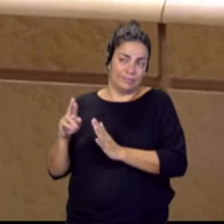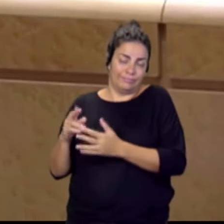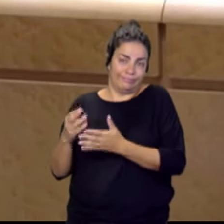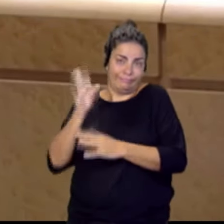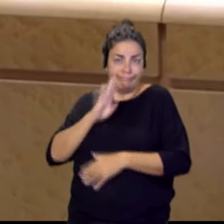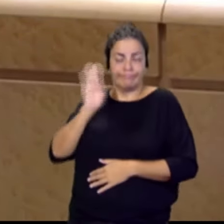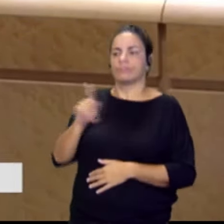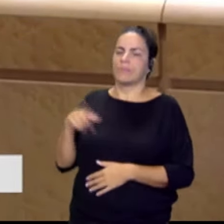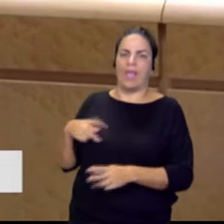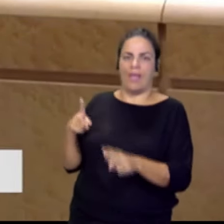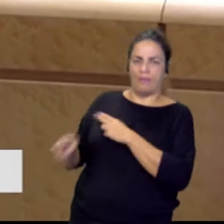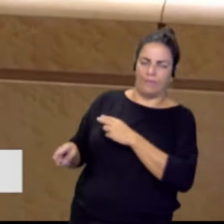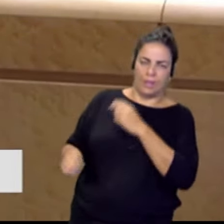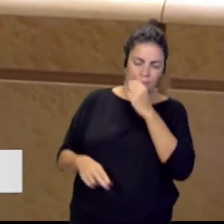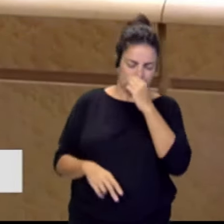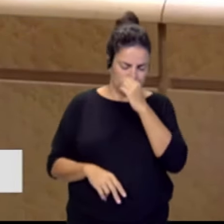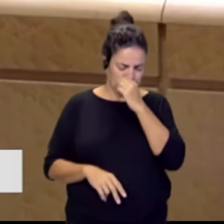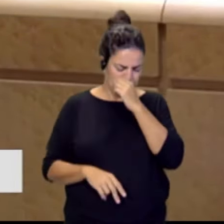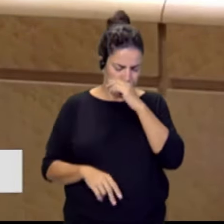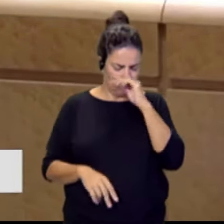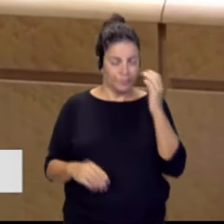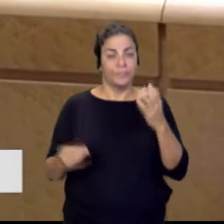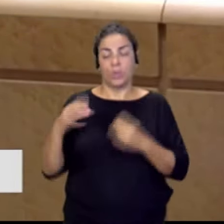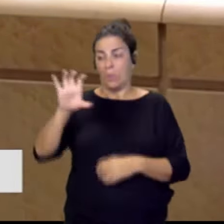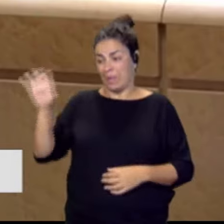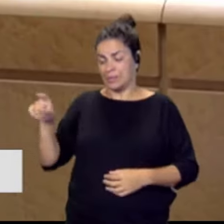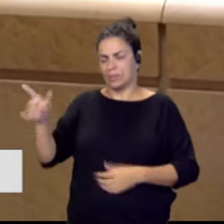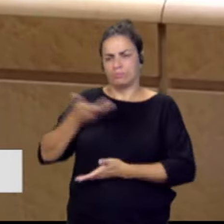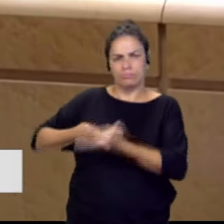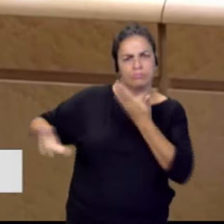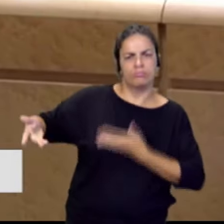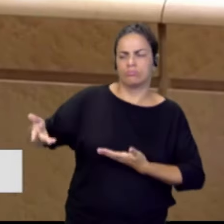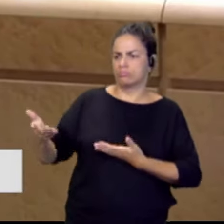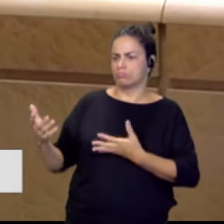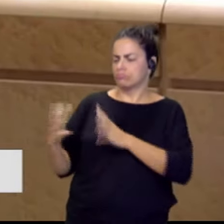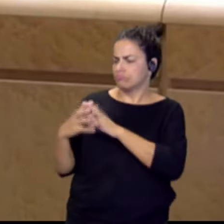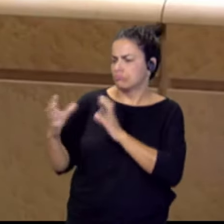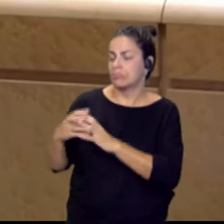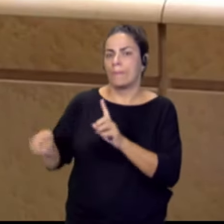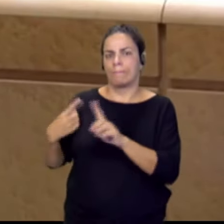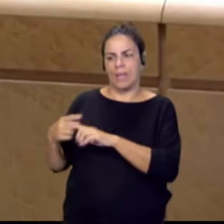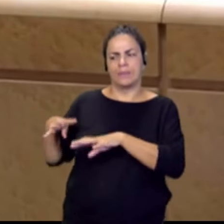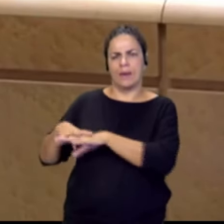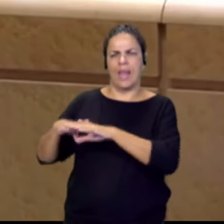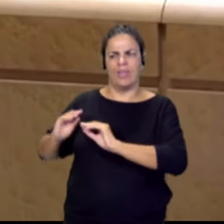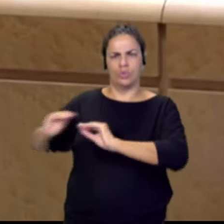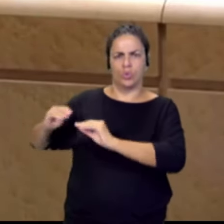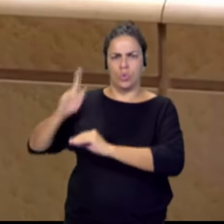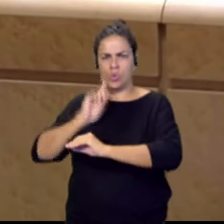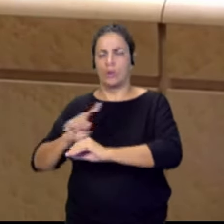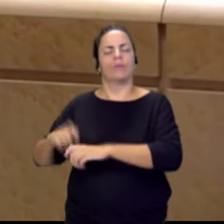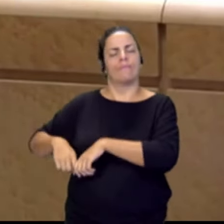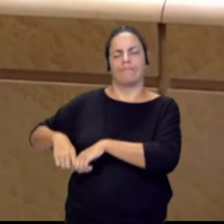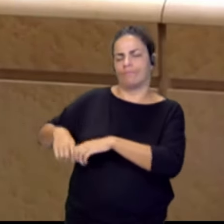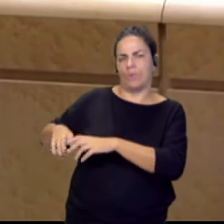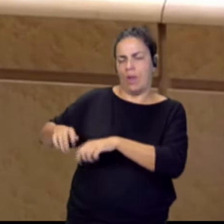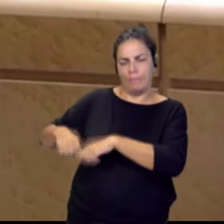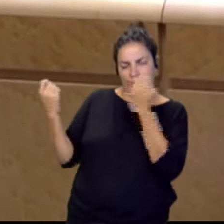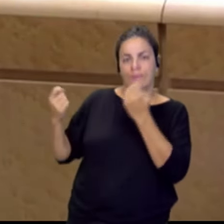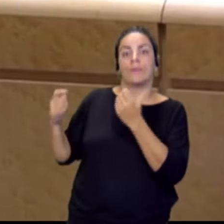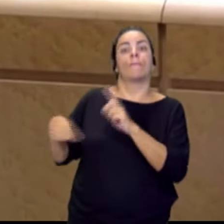Colaborando, cooperando con ellos y evidentemente desarticulando redes y salvando a más del 40%